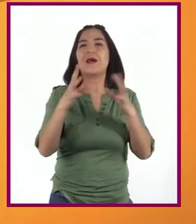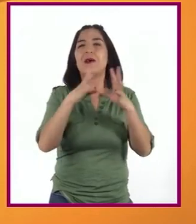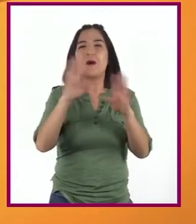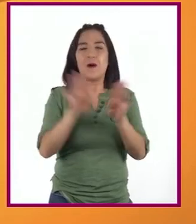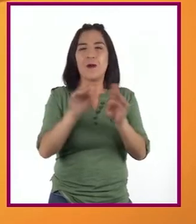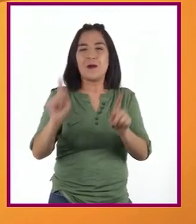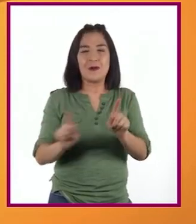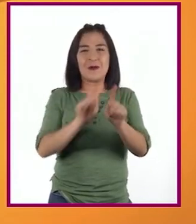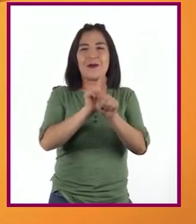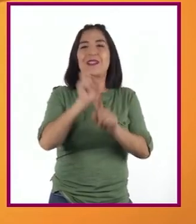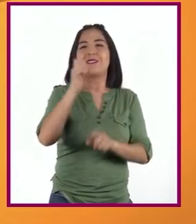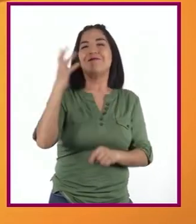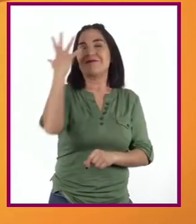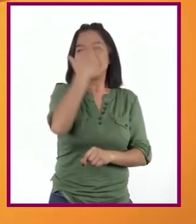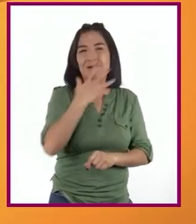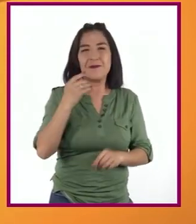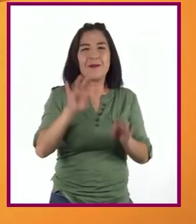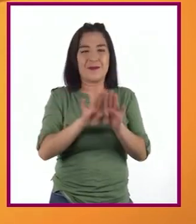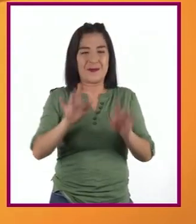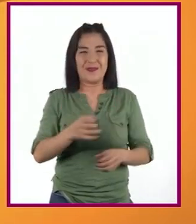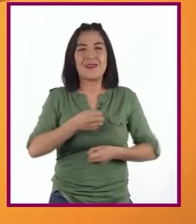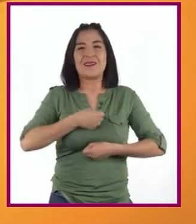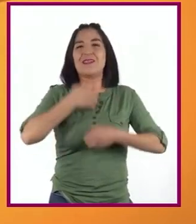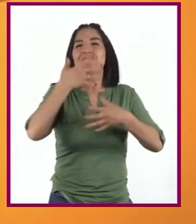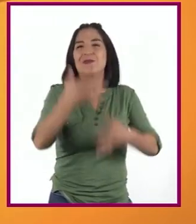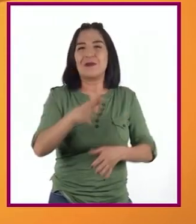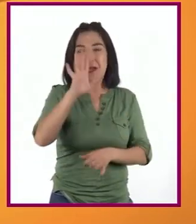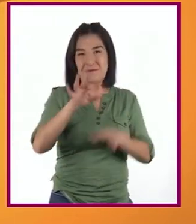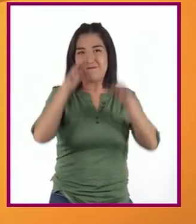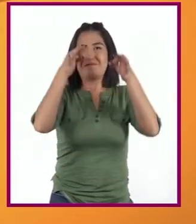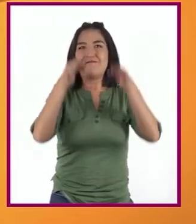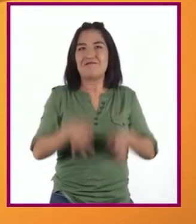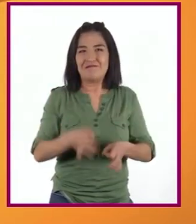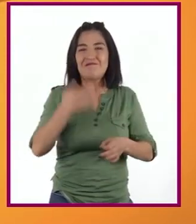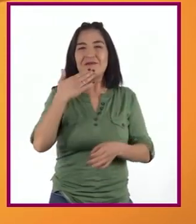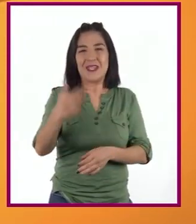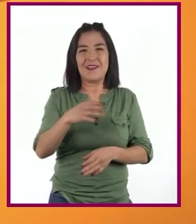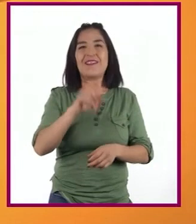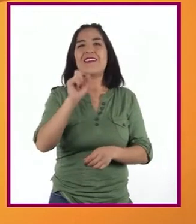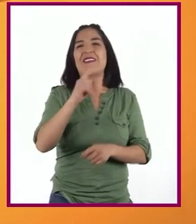con enorme belleza. Se expresa de manera muy original